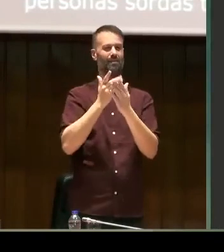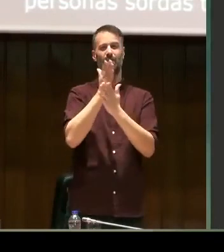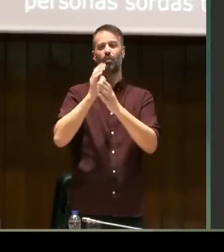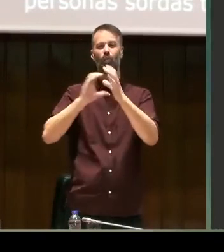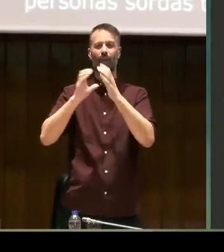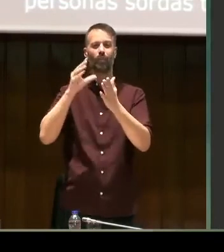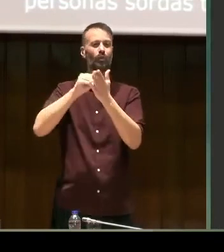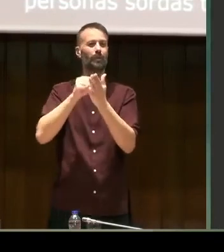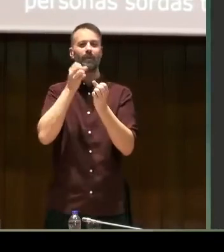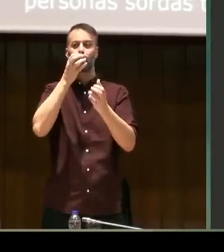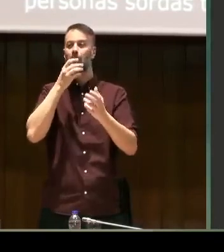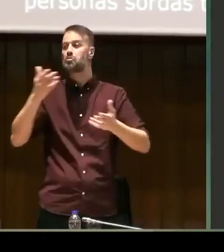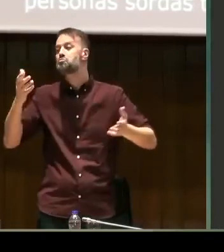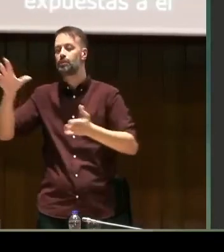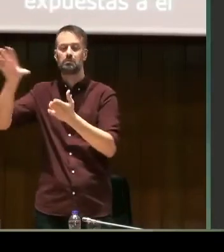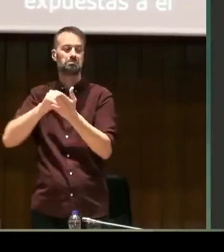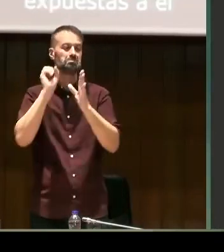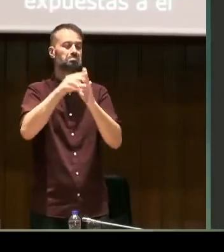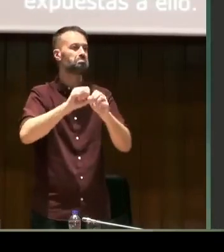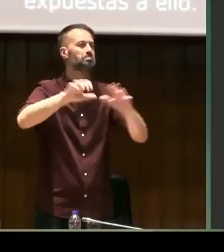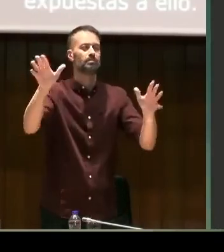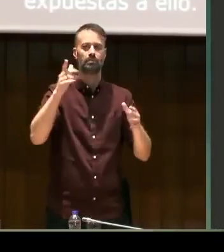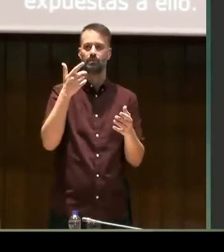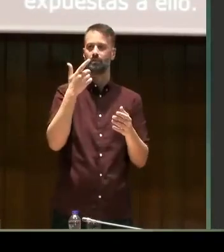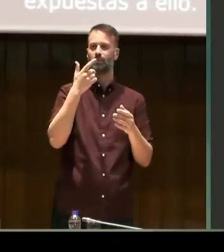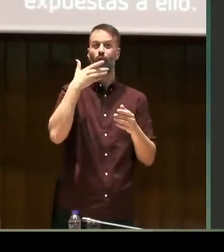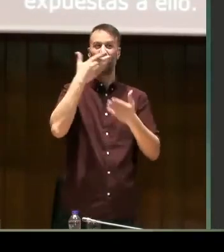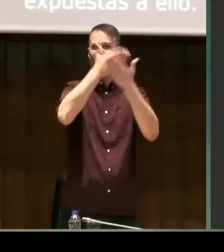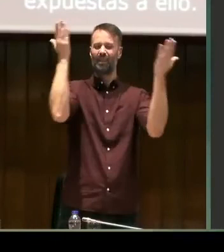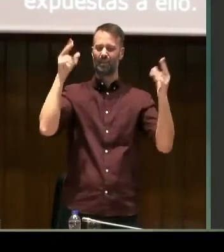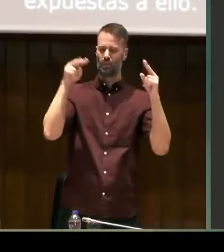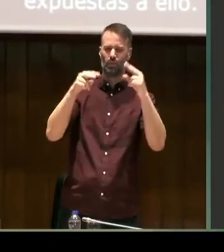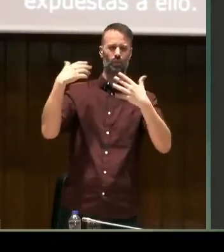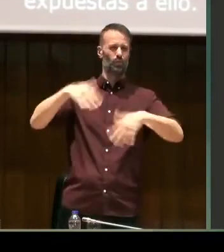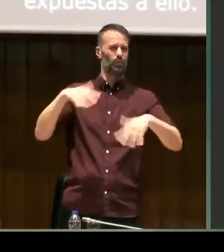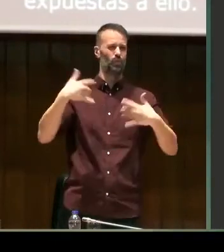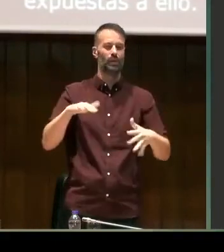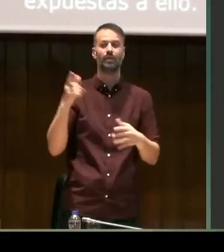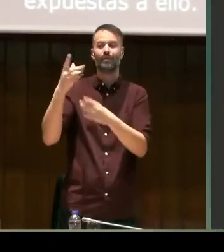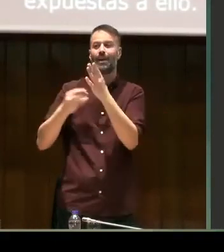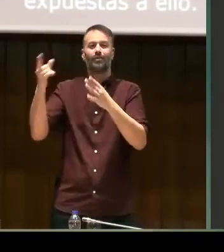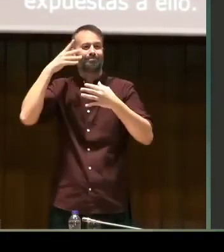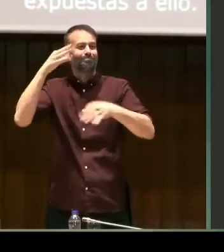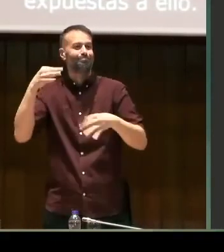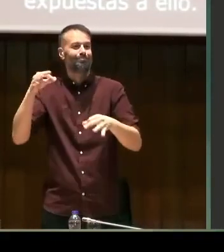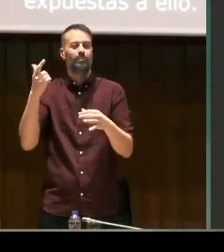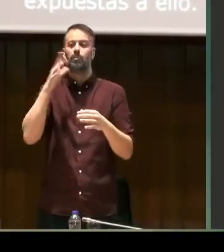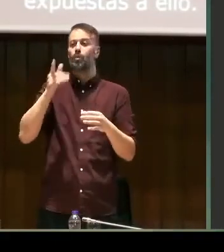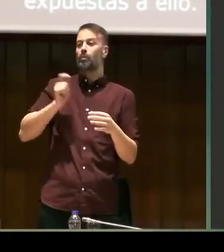información. En los medios de comunicación muchas veces recogen noticias y las difunden y tienen mucha visibilidad